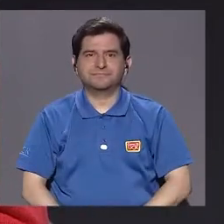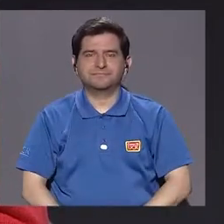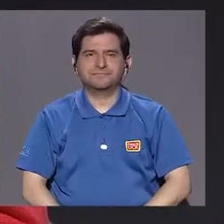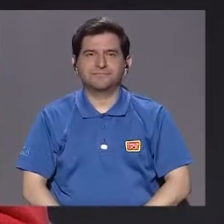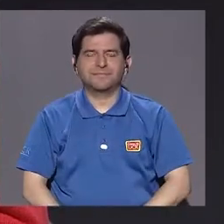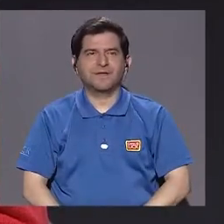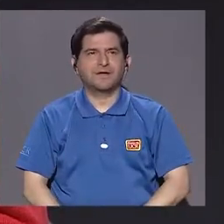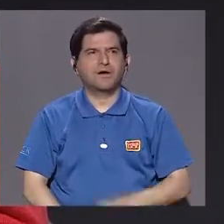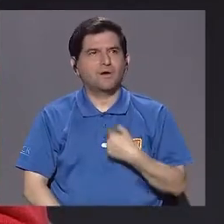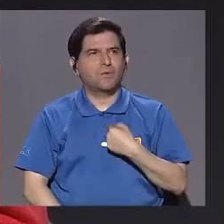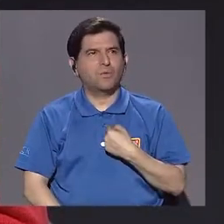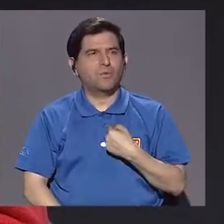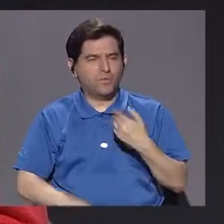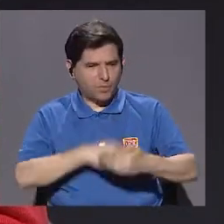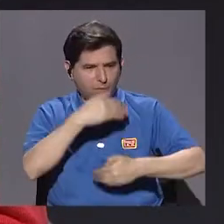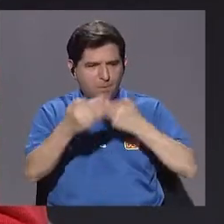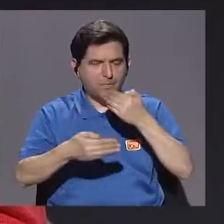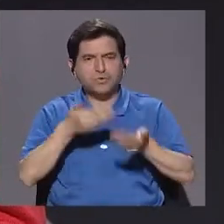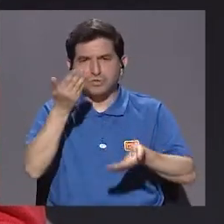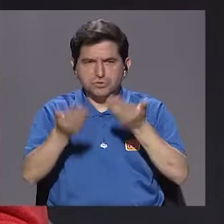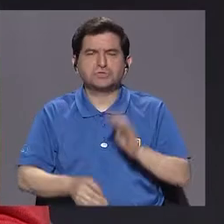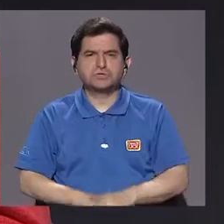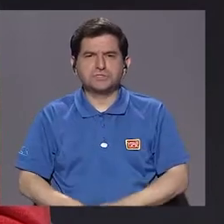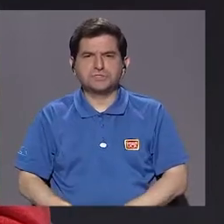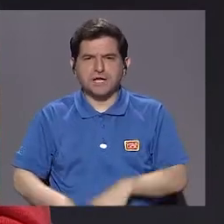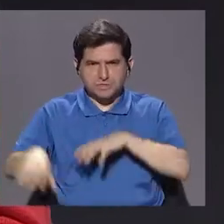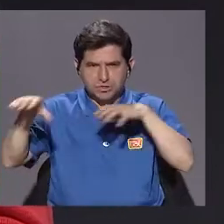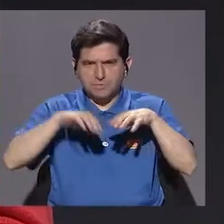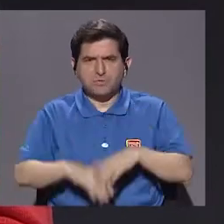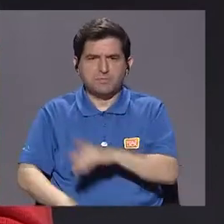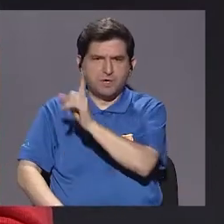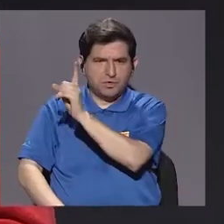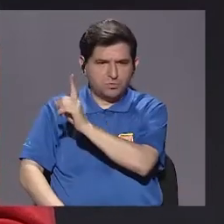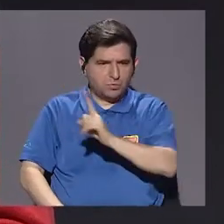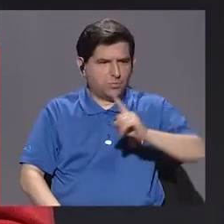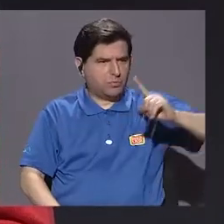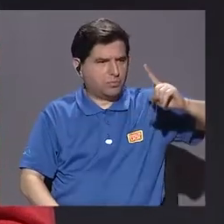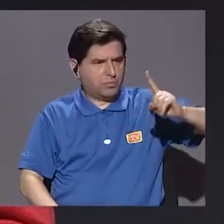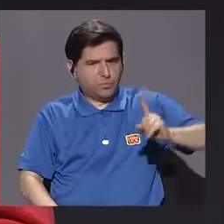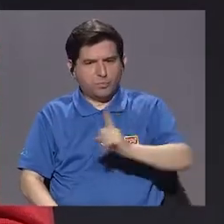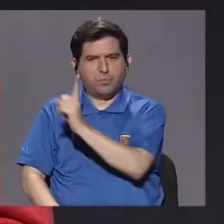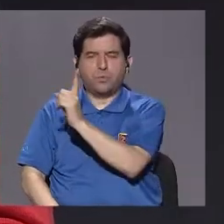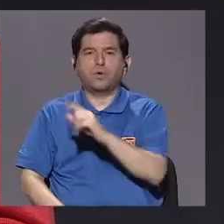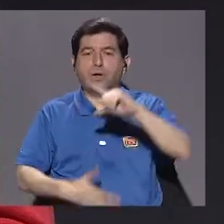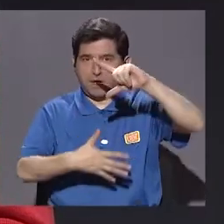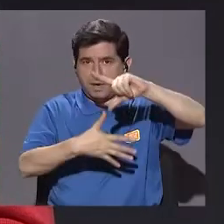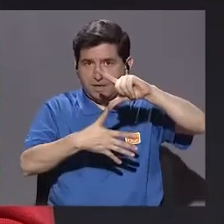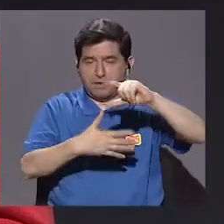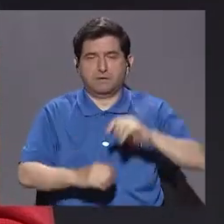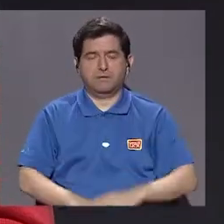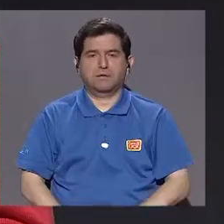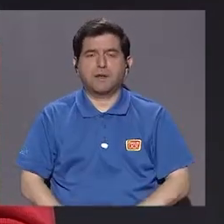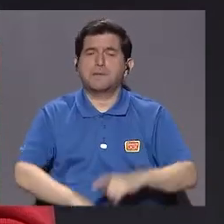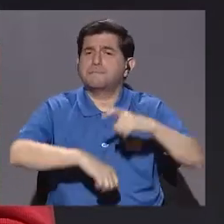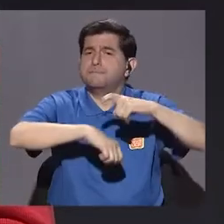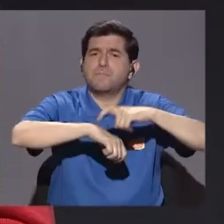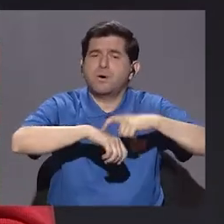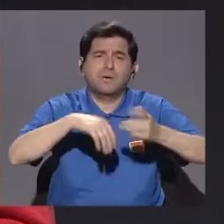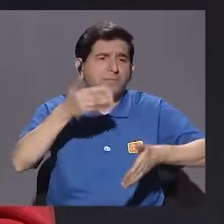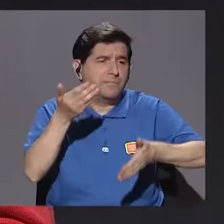podría haber procesos ondulatorios en el proceso latinoamericano de periodo